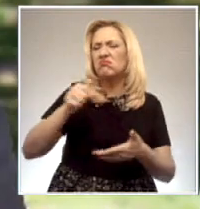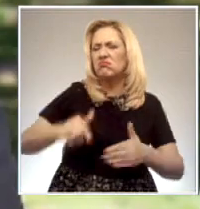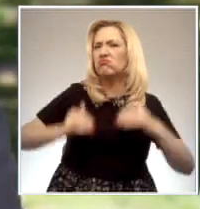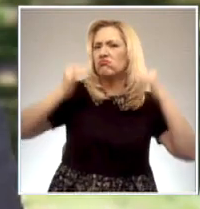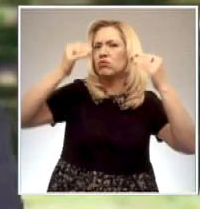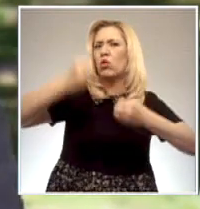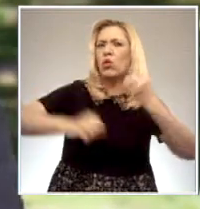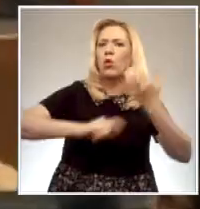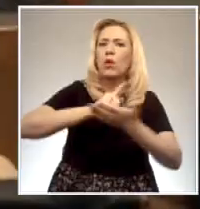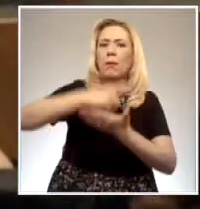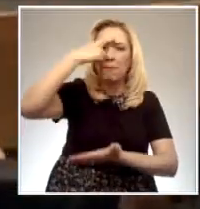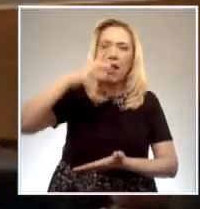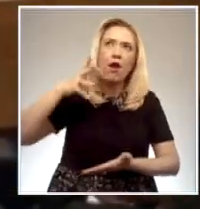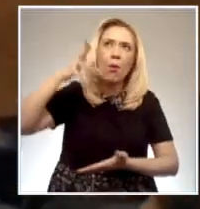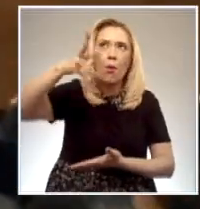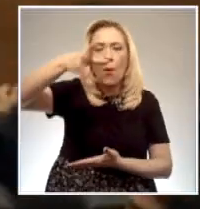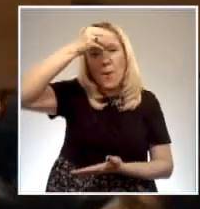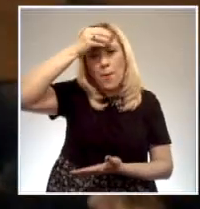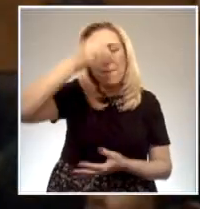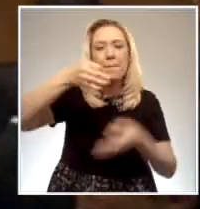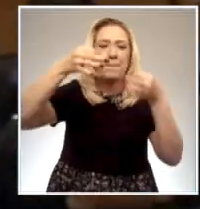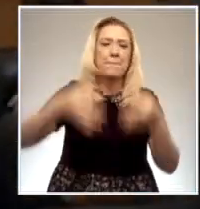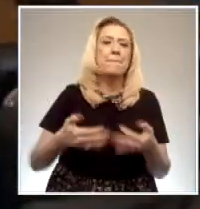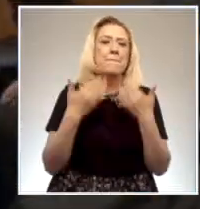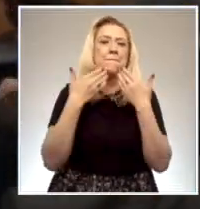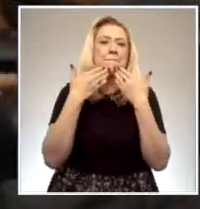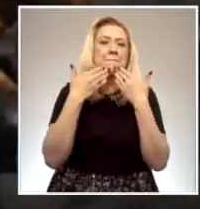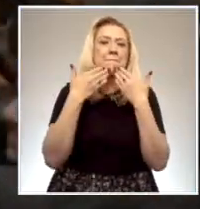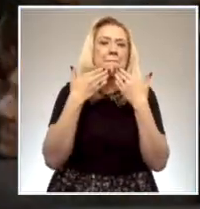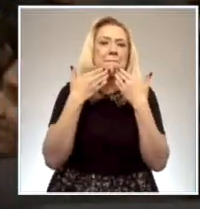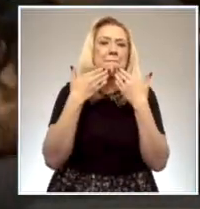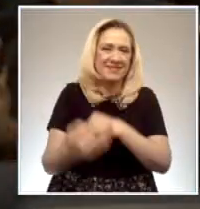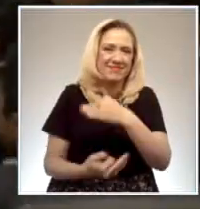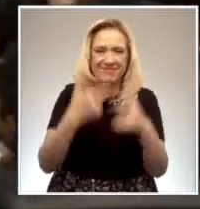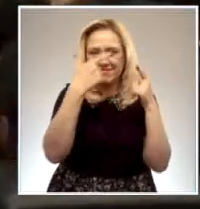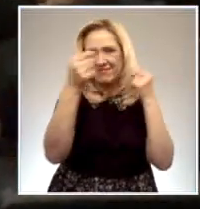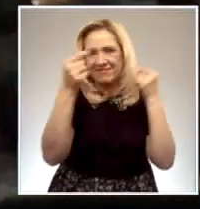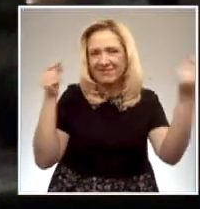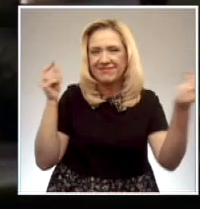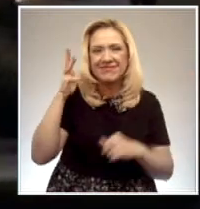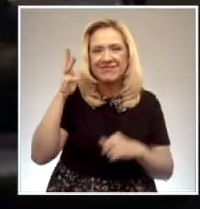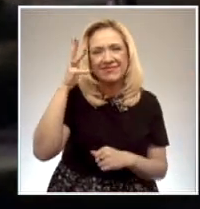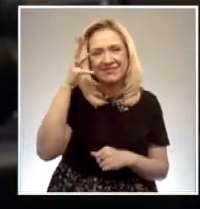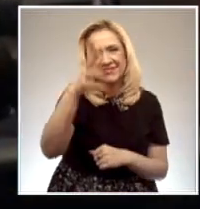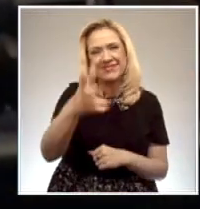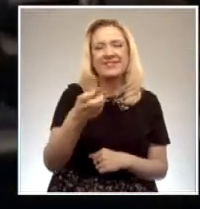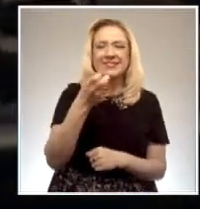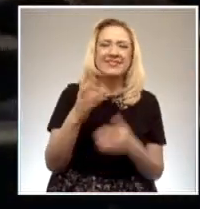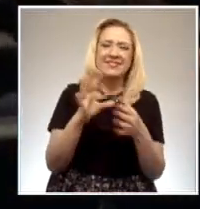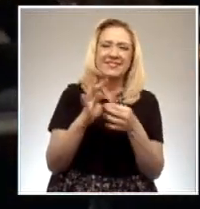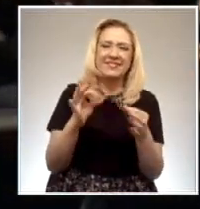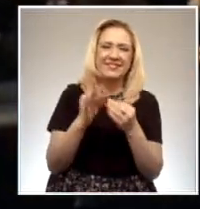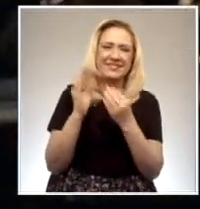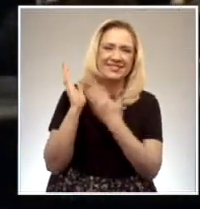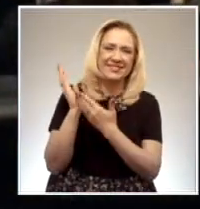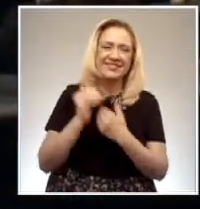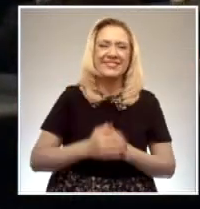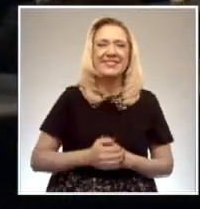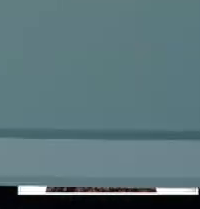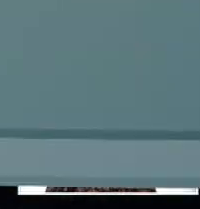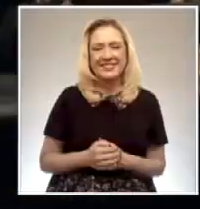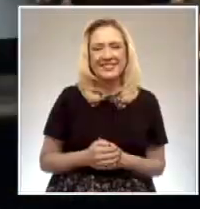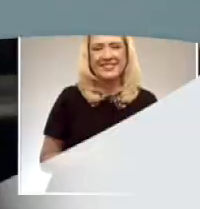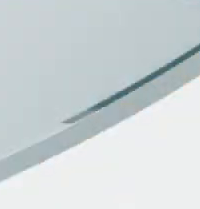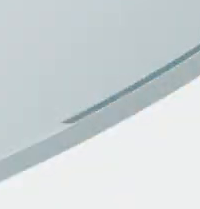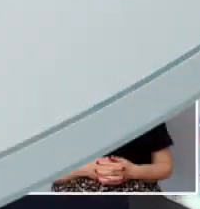su formación. Con imágenes de Luis Javier Martínez y Sergio Vallejo, Juan Carlos González, Canal del Poder Judicial de la